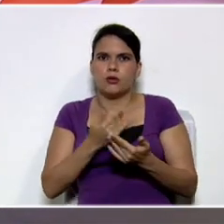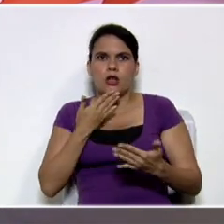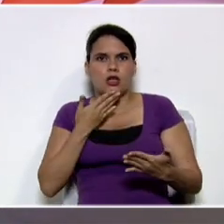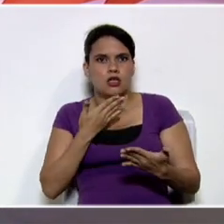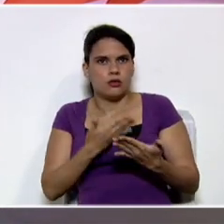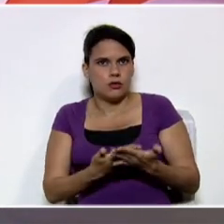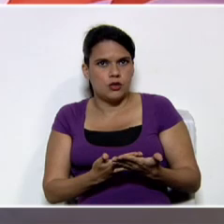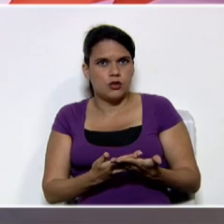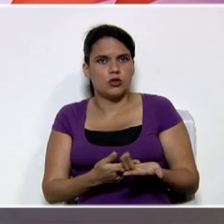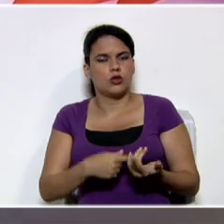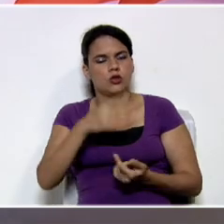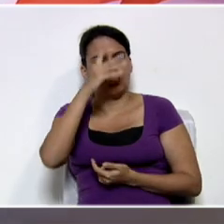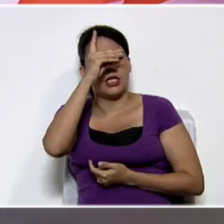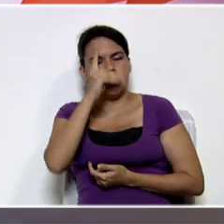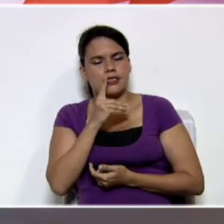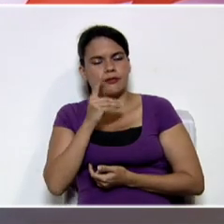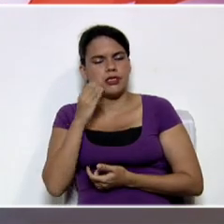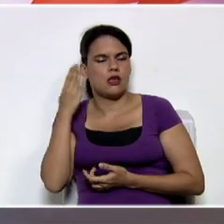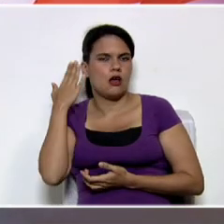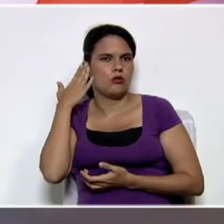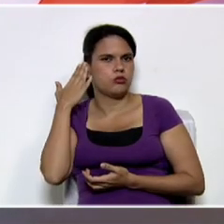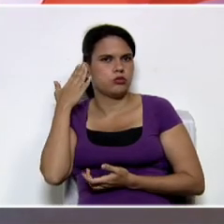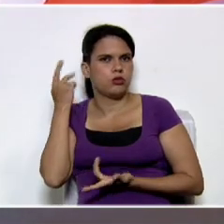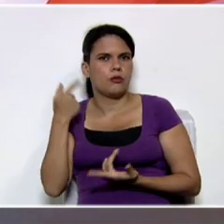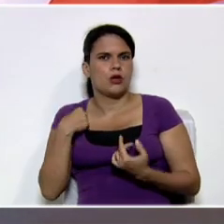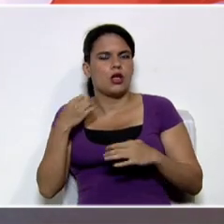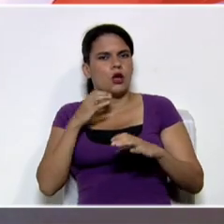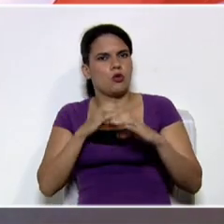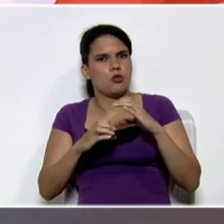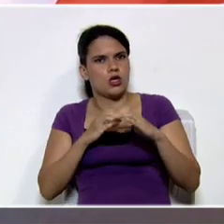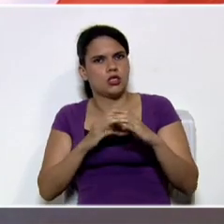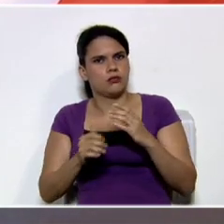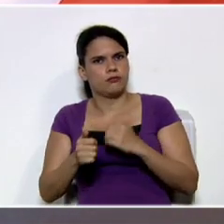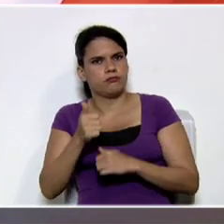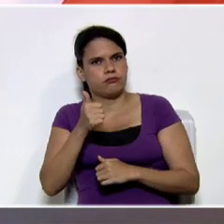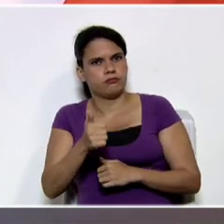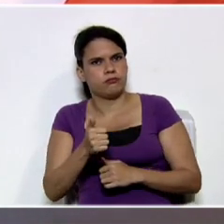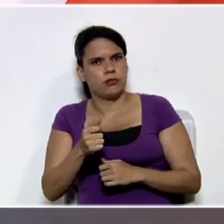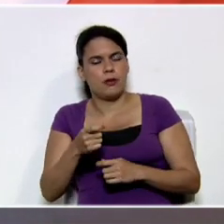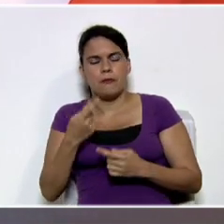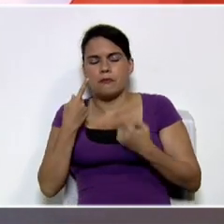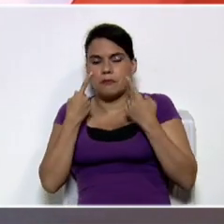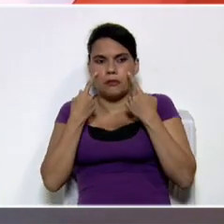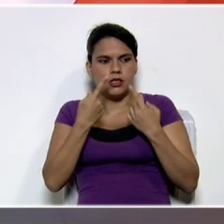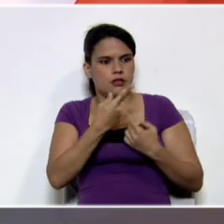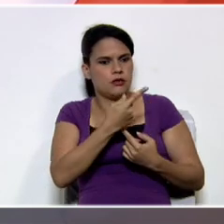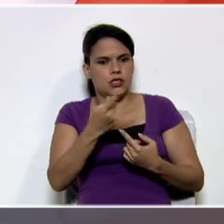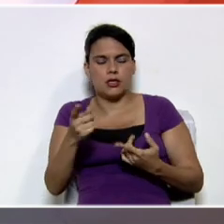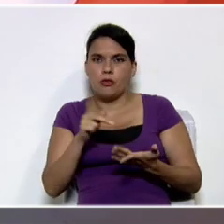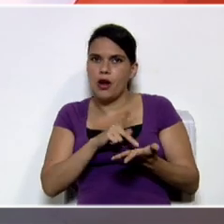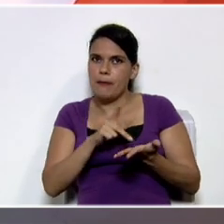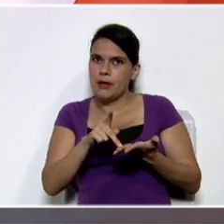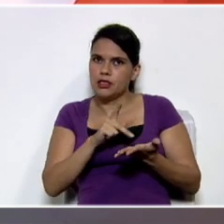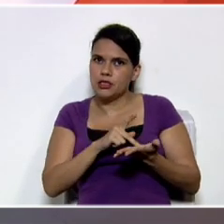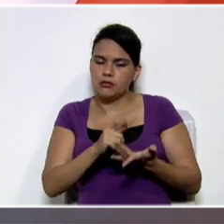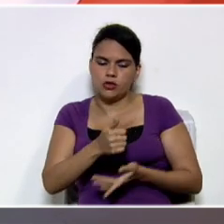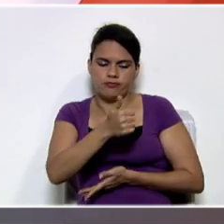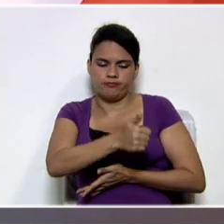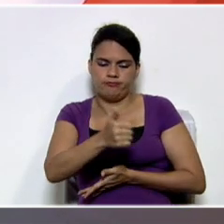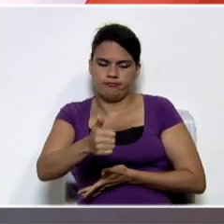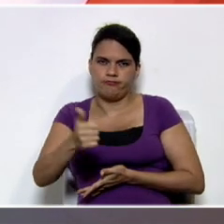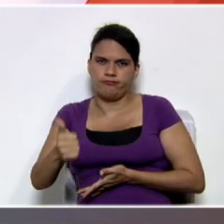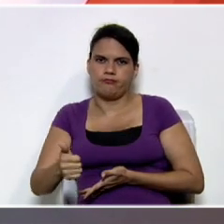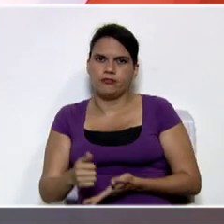con deficiencias auditivas, pues de una comunicación efectiva visibilizamos la participación de cada uno de